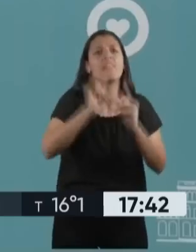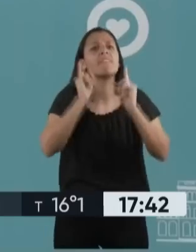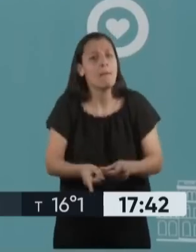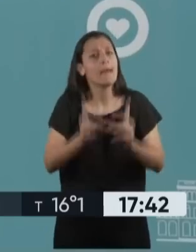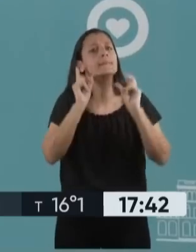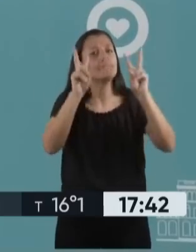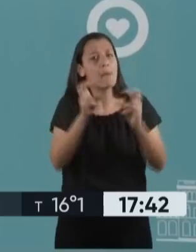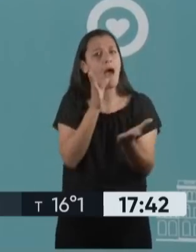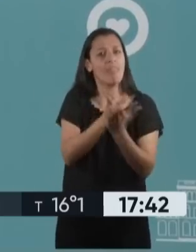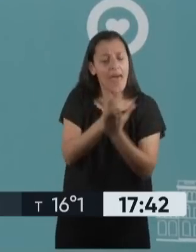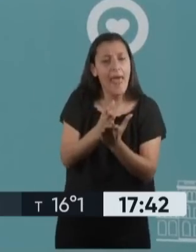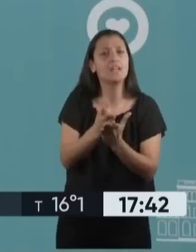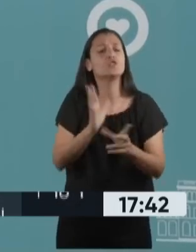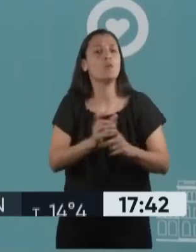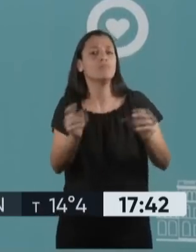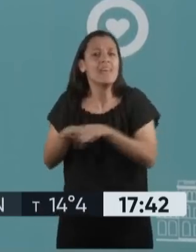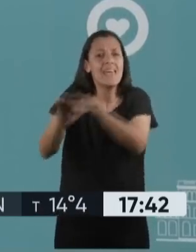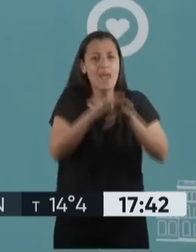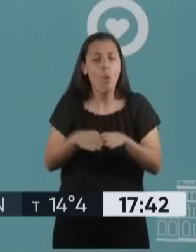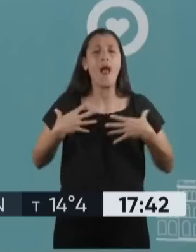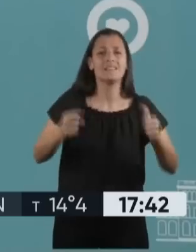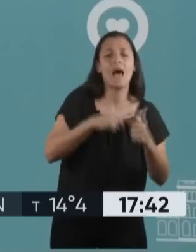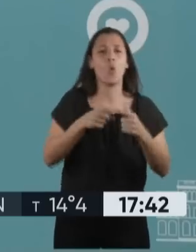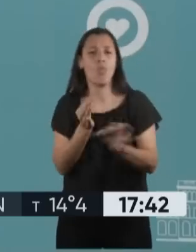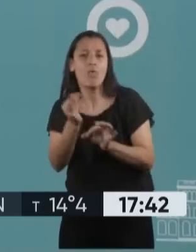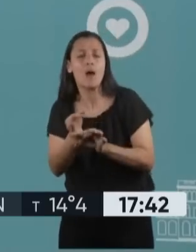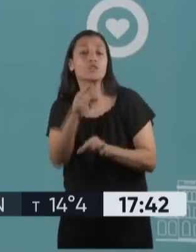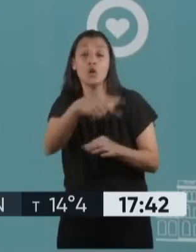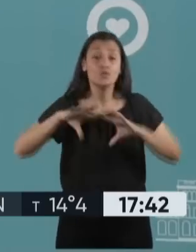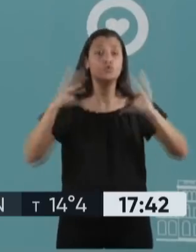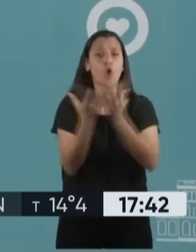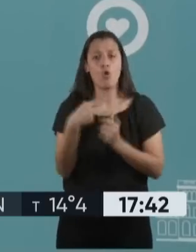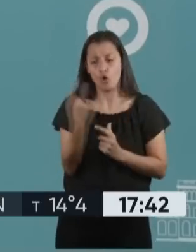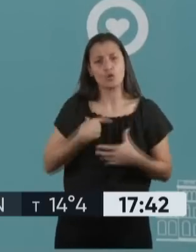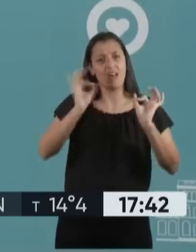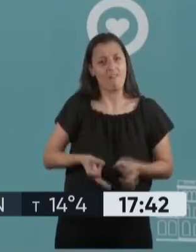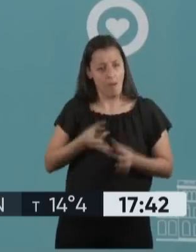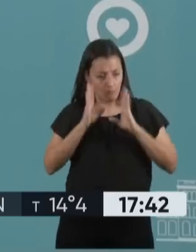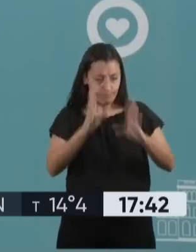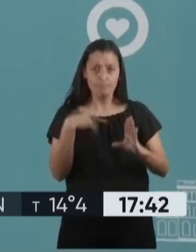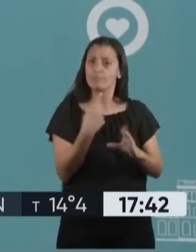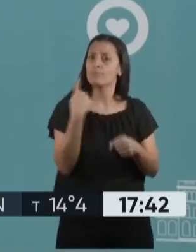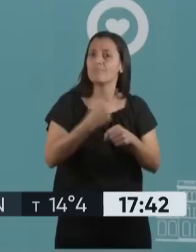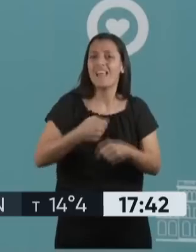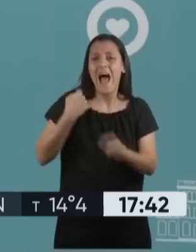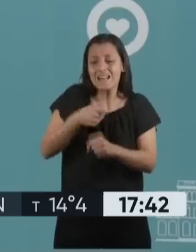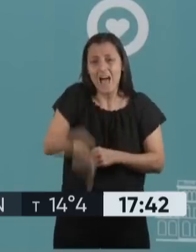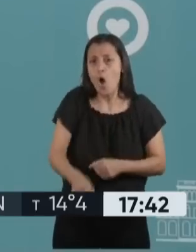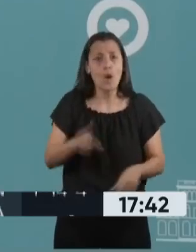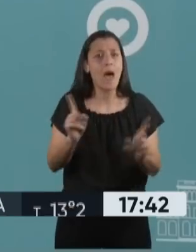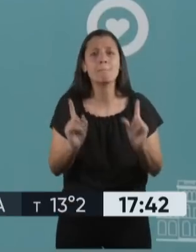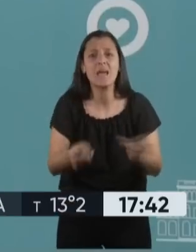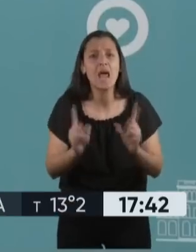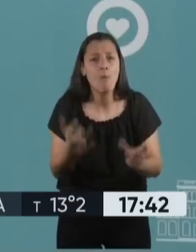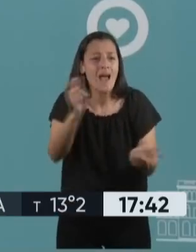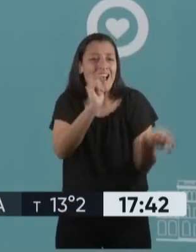con lo que tienen que cumplir, con un trabajo digno, con salud, con educación. Esos intereses no son de hoy, son de la historia argentina, son los mismos de siempre, van